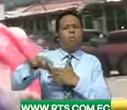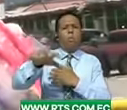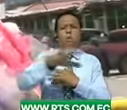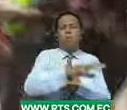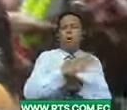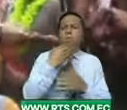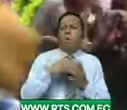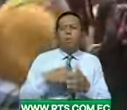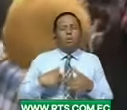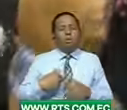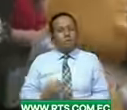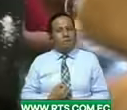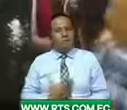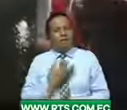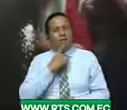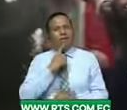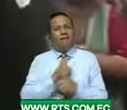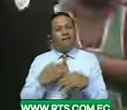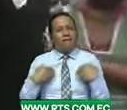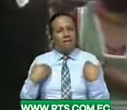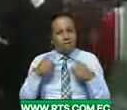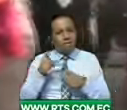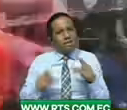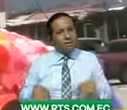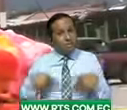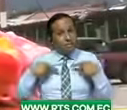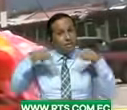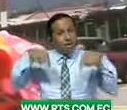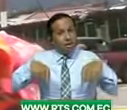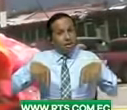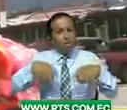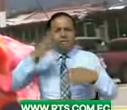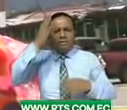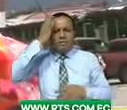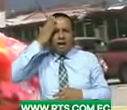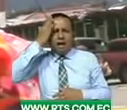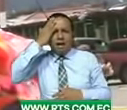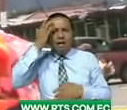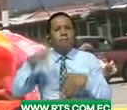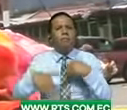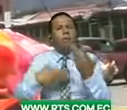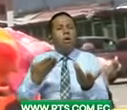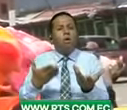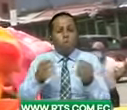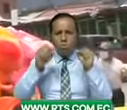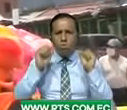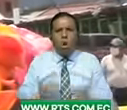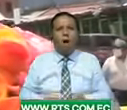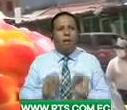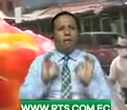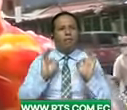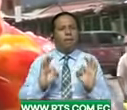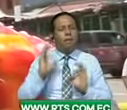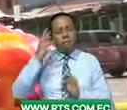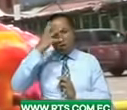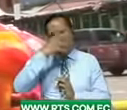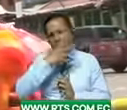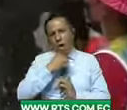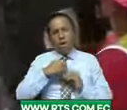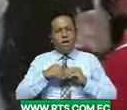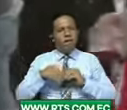saber cómo todos quienes habitamos este cantón tenemos la firme convicción de hacer que las cosas buenas pasen y que las cosas